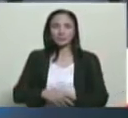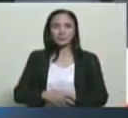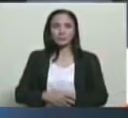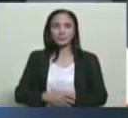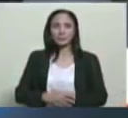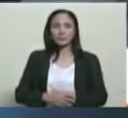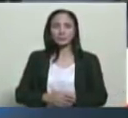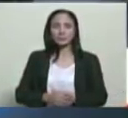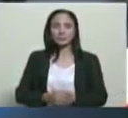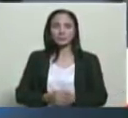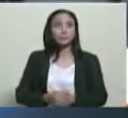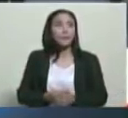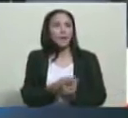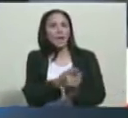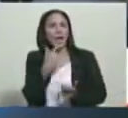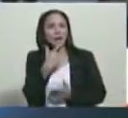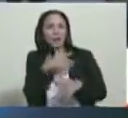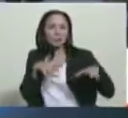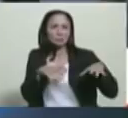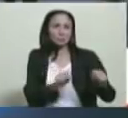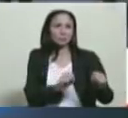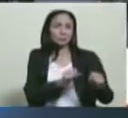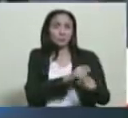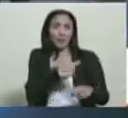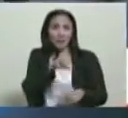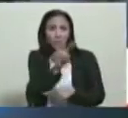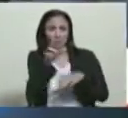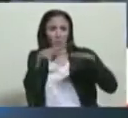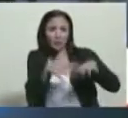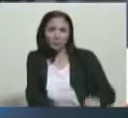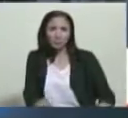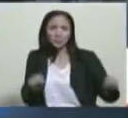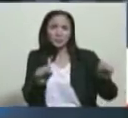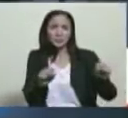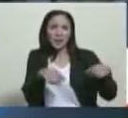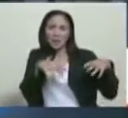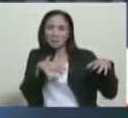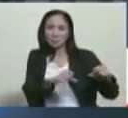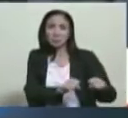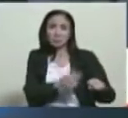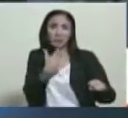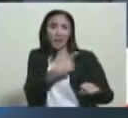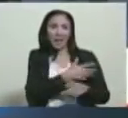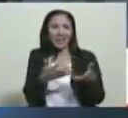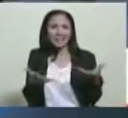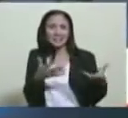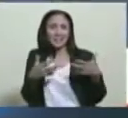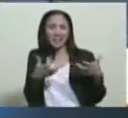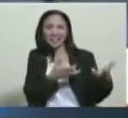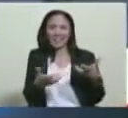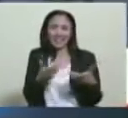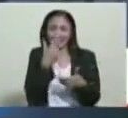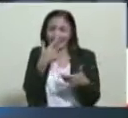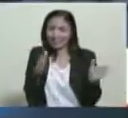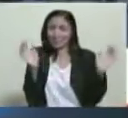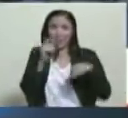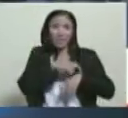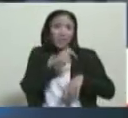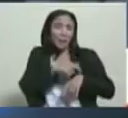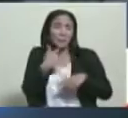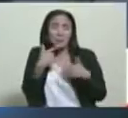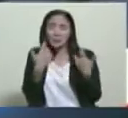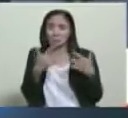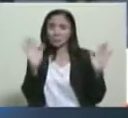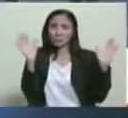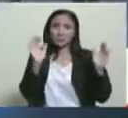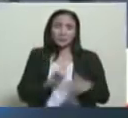para tener la justificación ni de invadir Venezuela, y empezaría una guerra que no sé cuánto duraría, porque nuestro